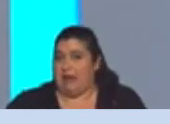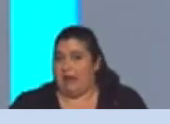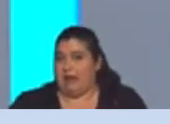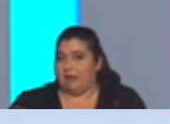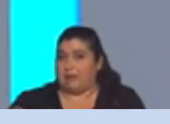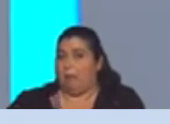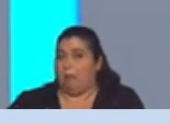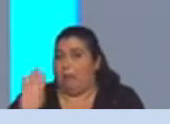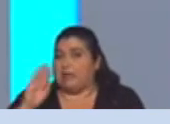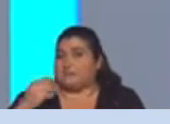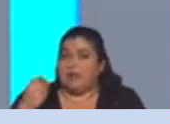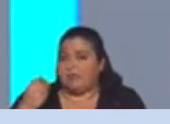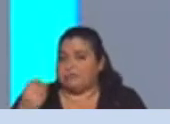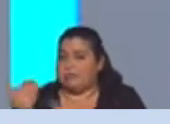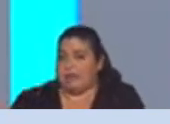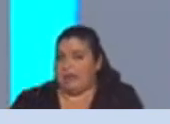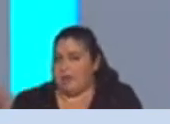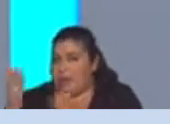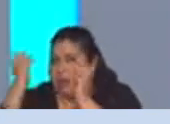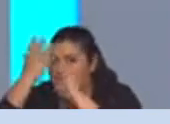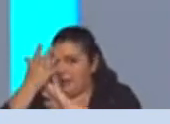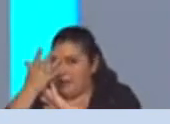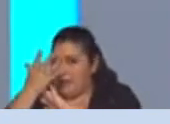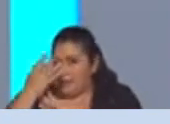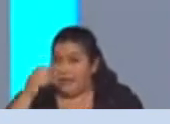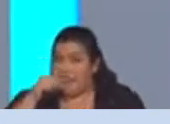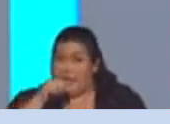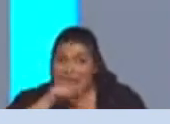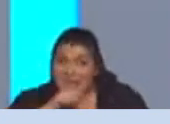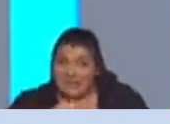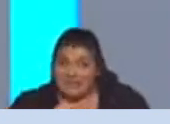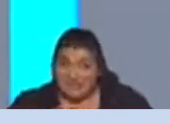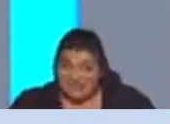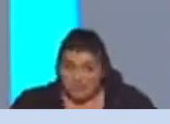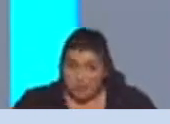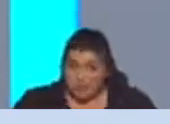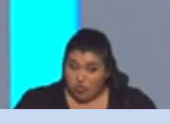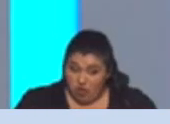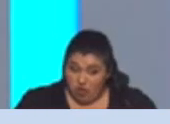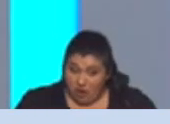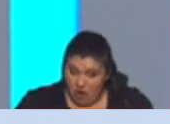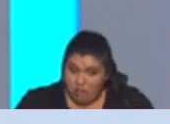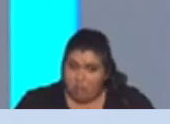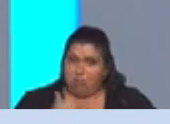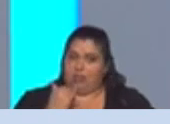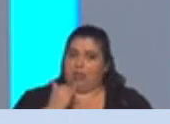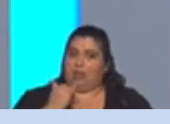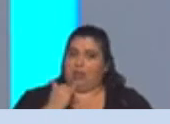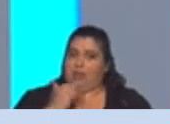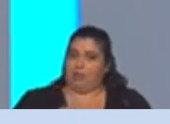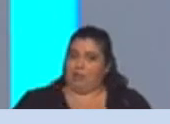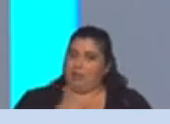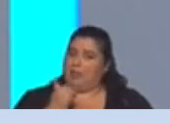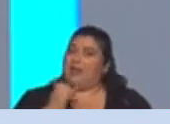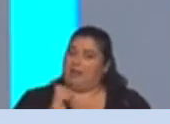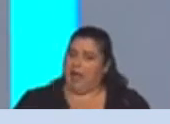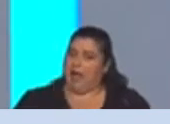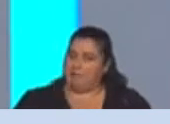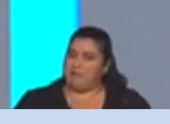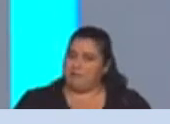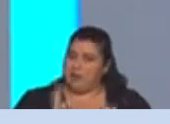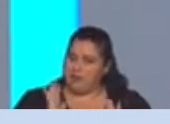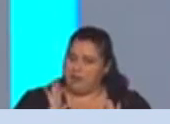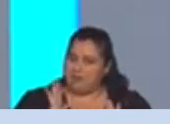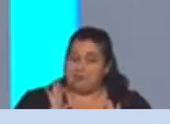a acercarse a Javier meley acá también hay un cambio importante a tener en cuenta Dentro de este sector del empresariado